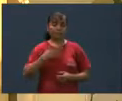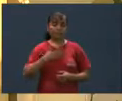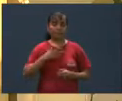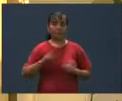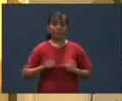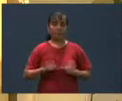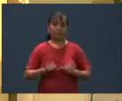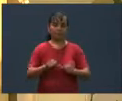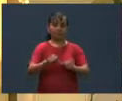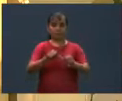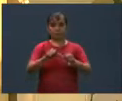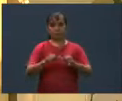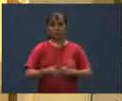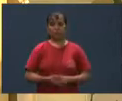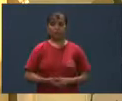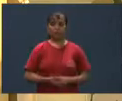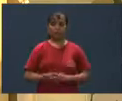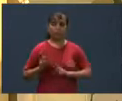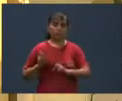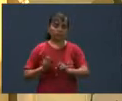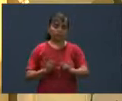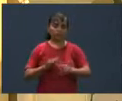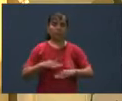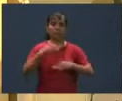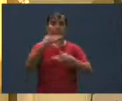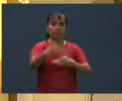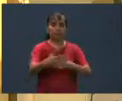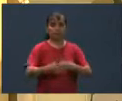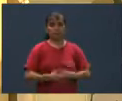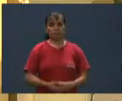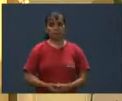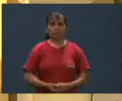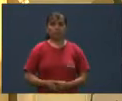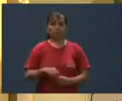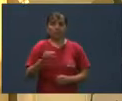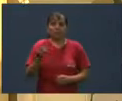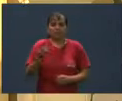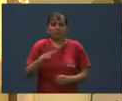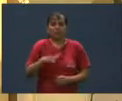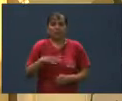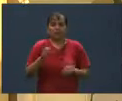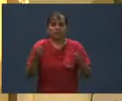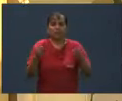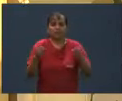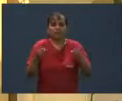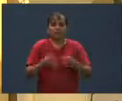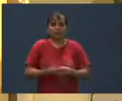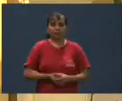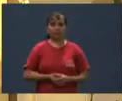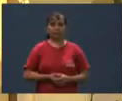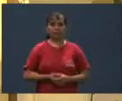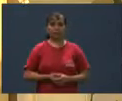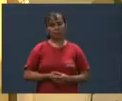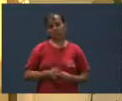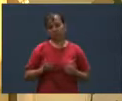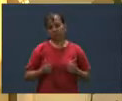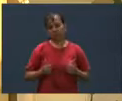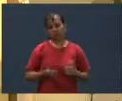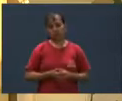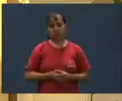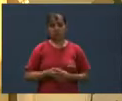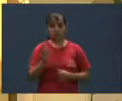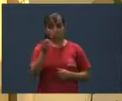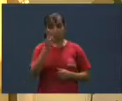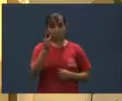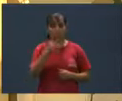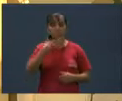continúe, seguir adelante. ¿Qué tengo que hacer? Bueno, lo